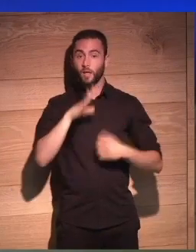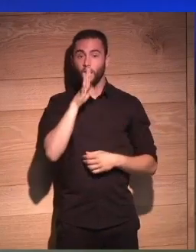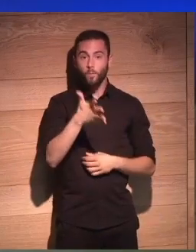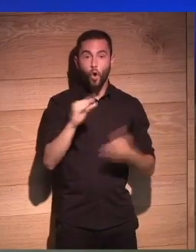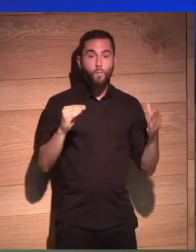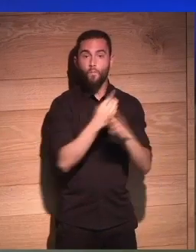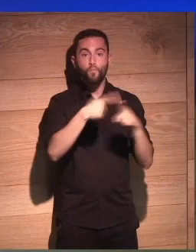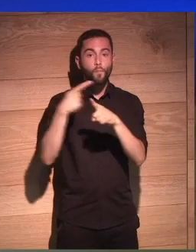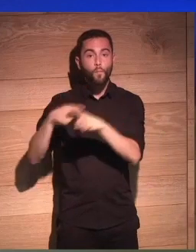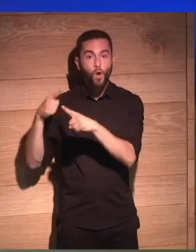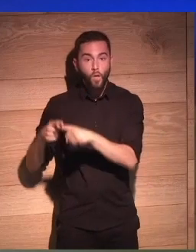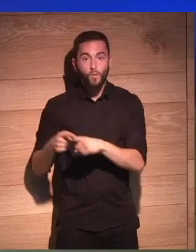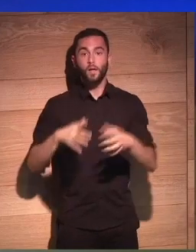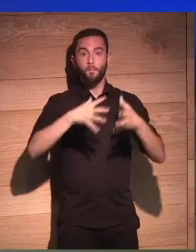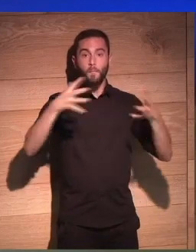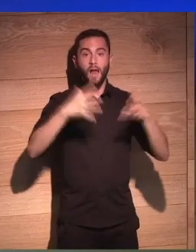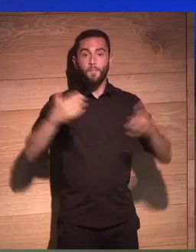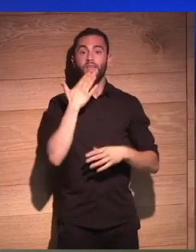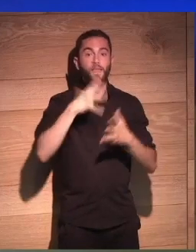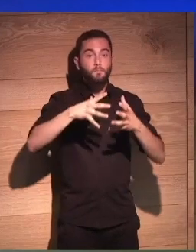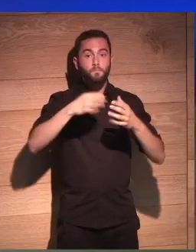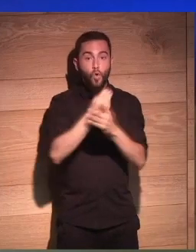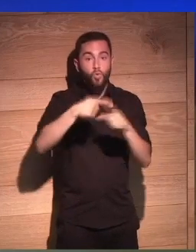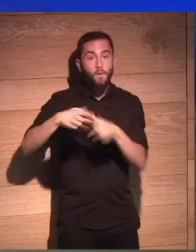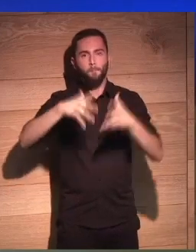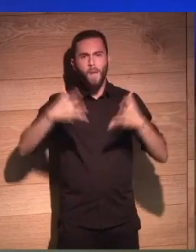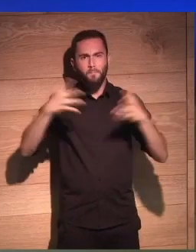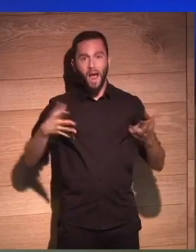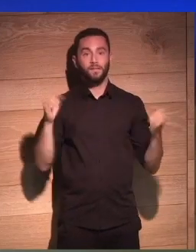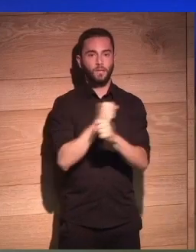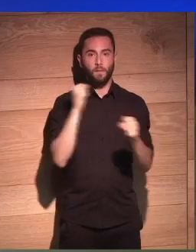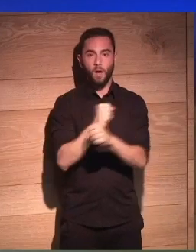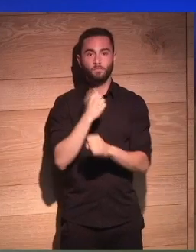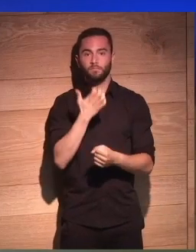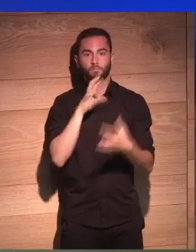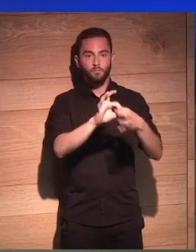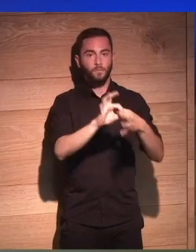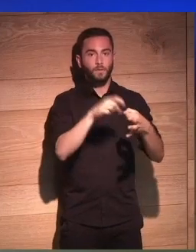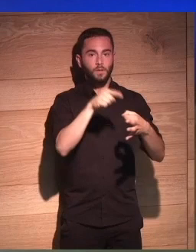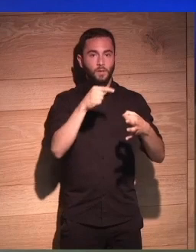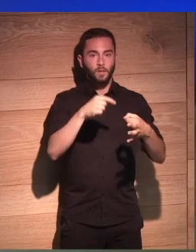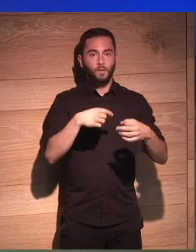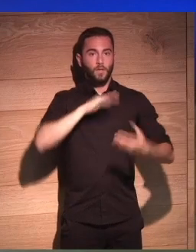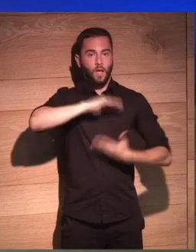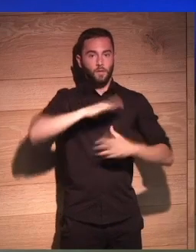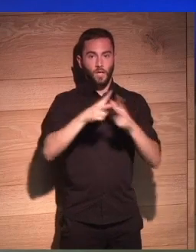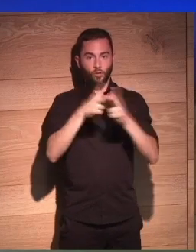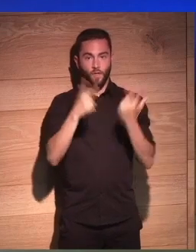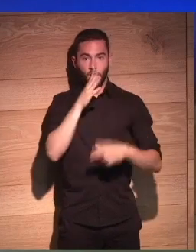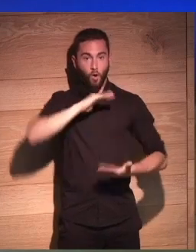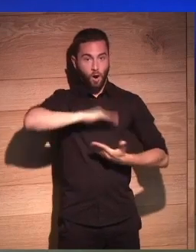la productividad va aumentando con la edad, sobre todo en los trabajos basados en las habilidades sociales, porque